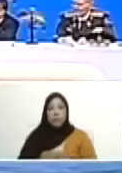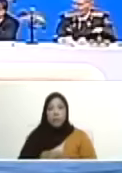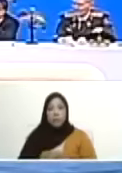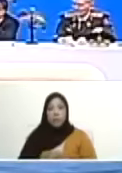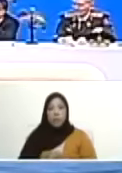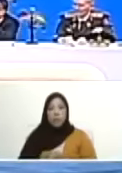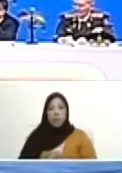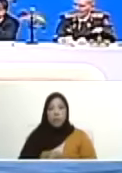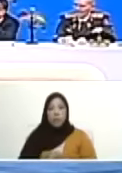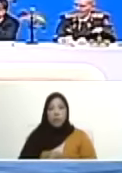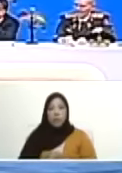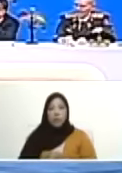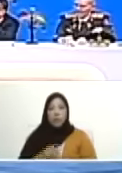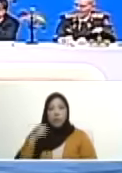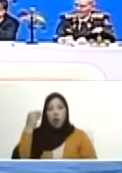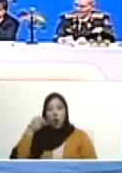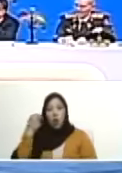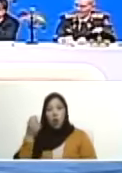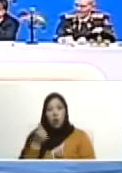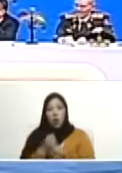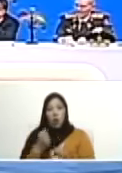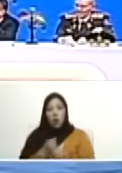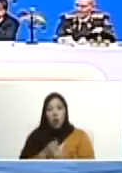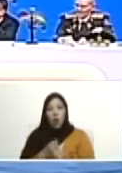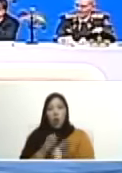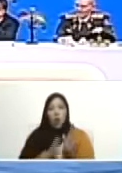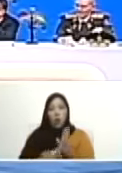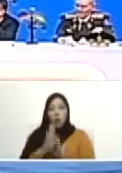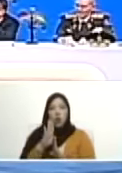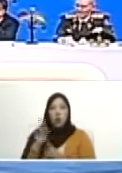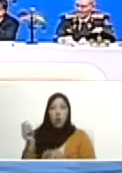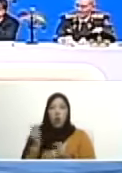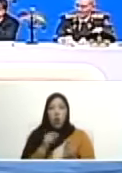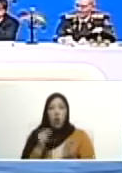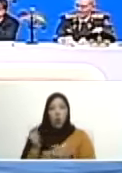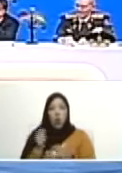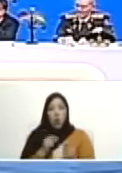pretendieron colocar buques de exploración,